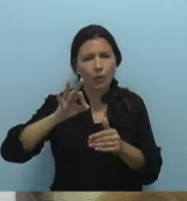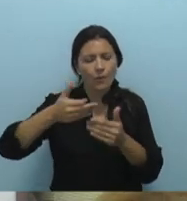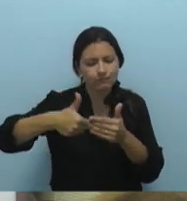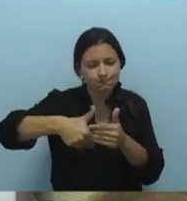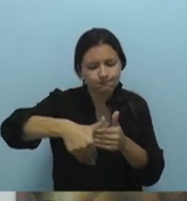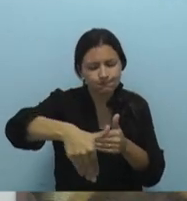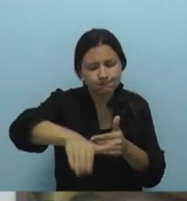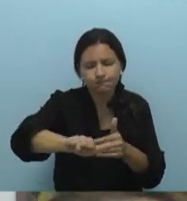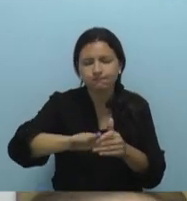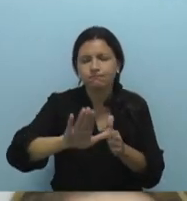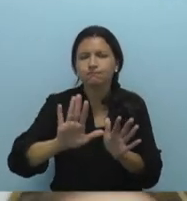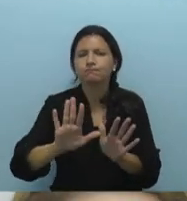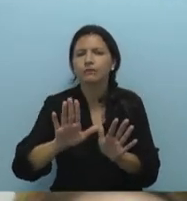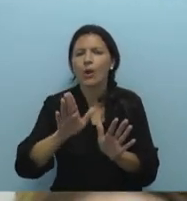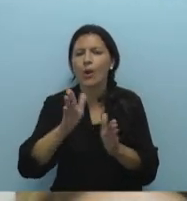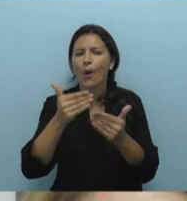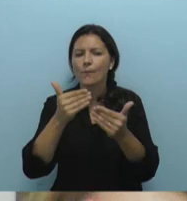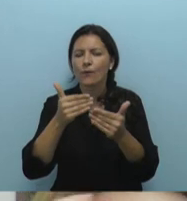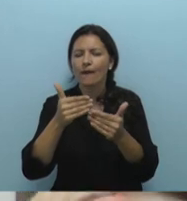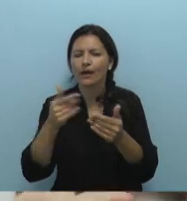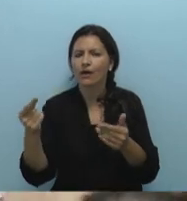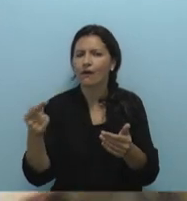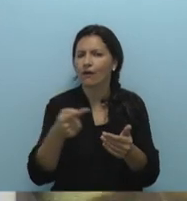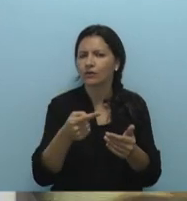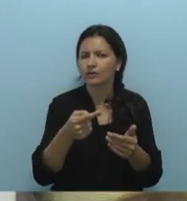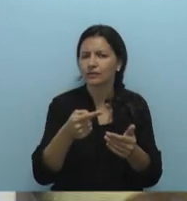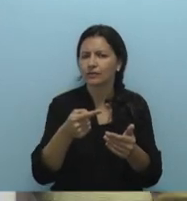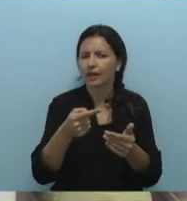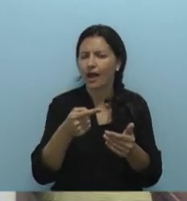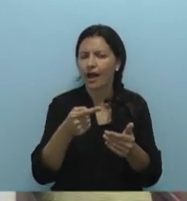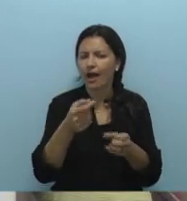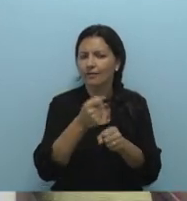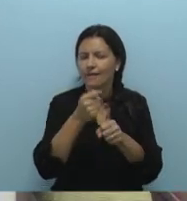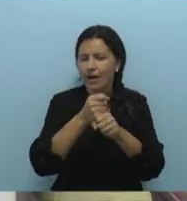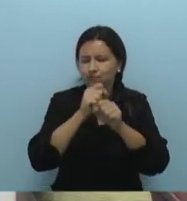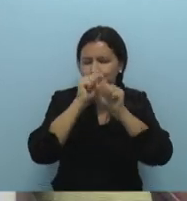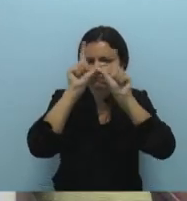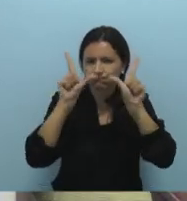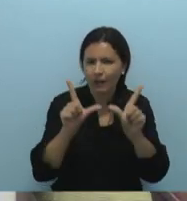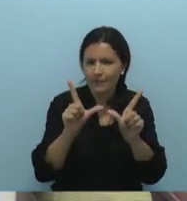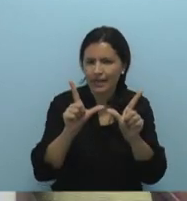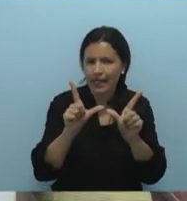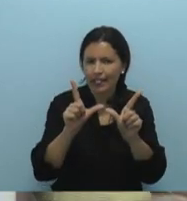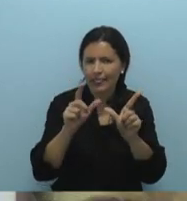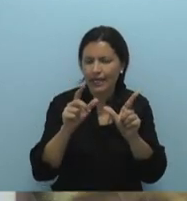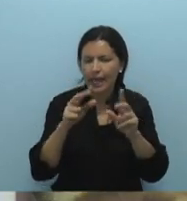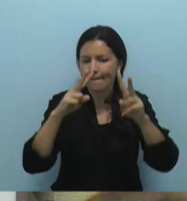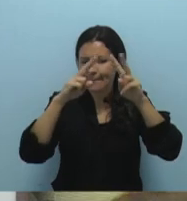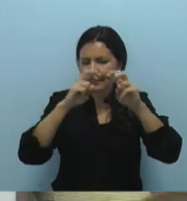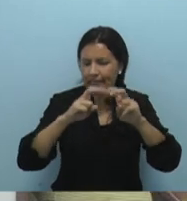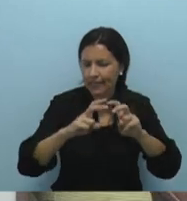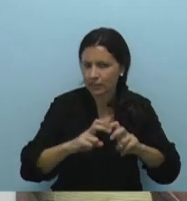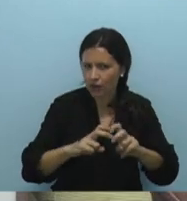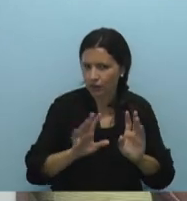sea todo lo contrario a la transparencia que debe tener una investigación de